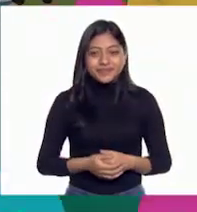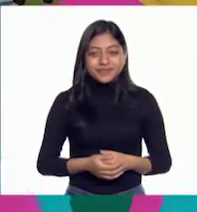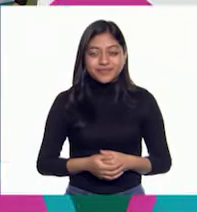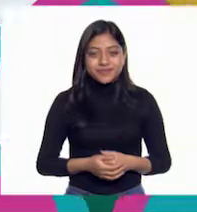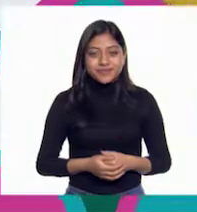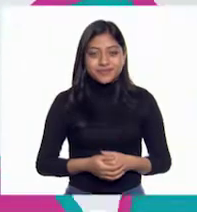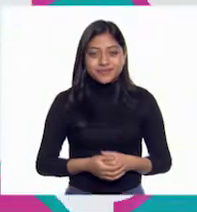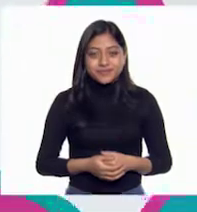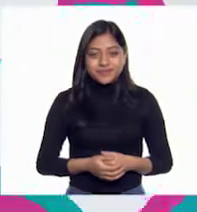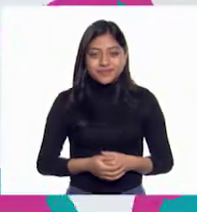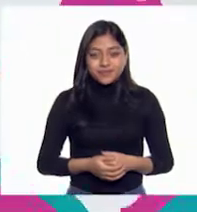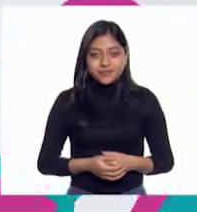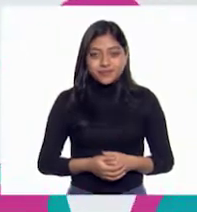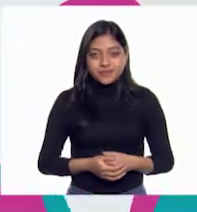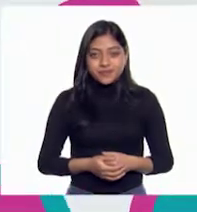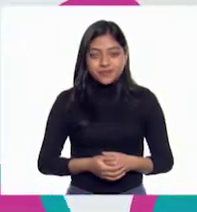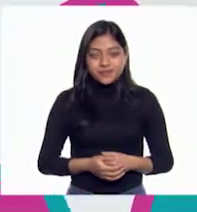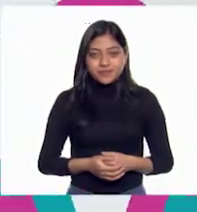a escucharlos.